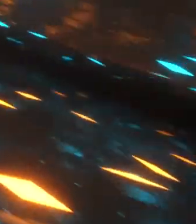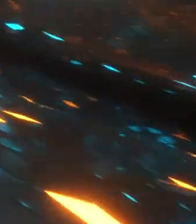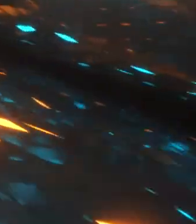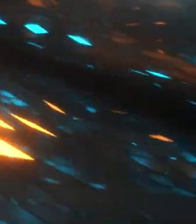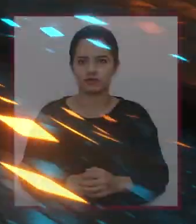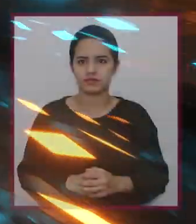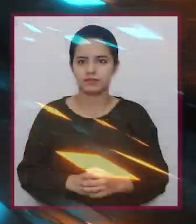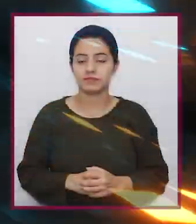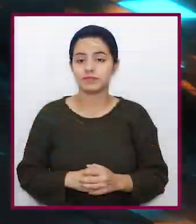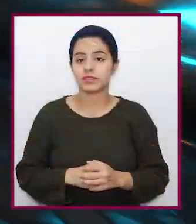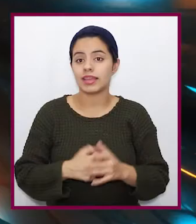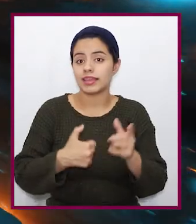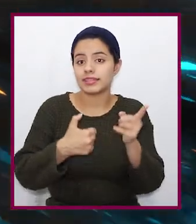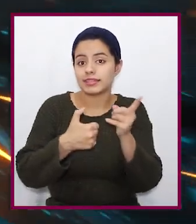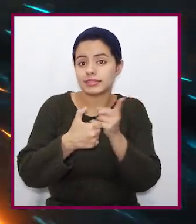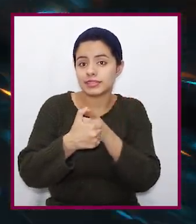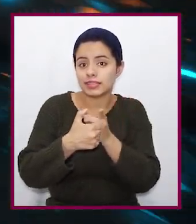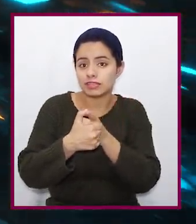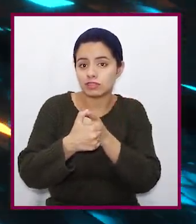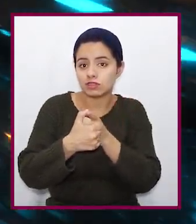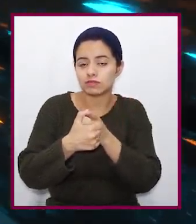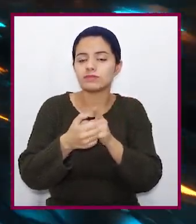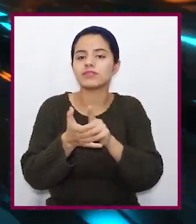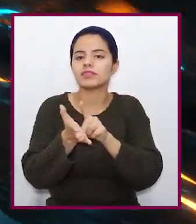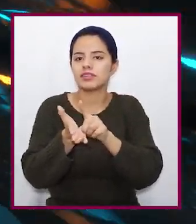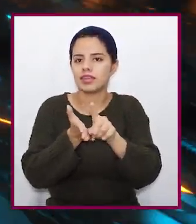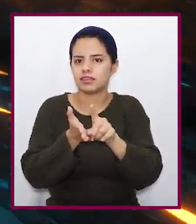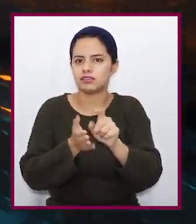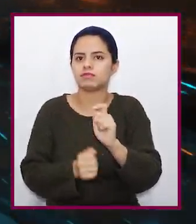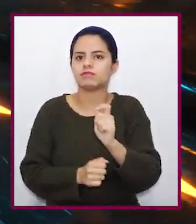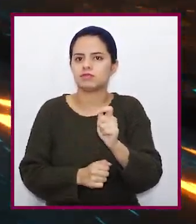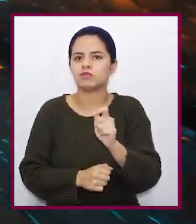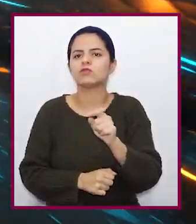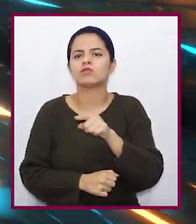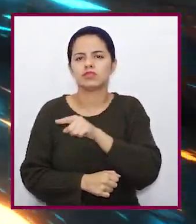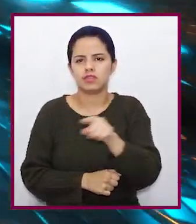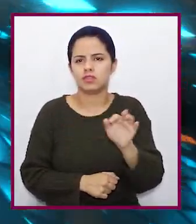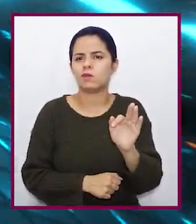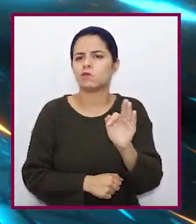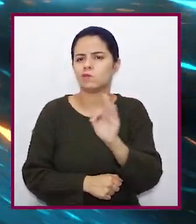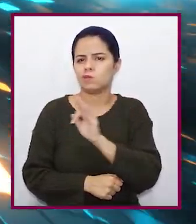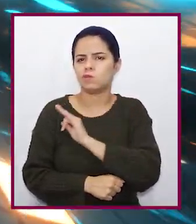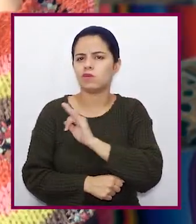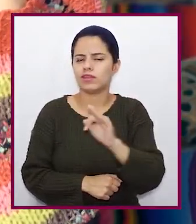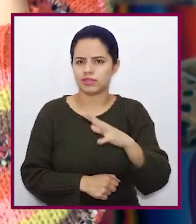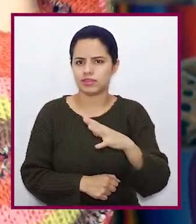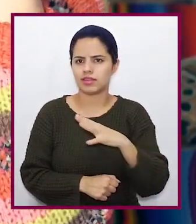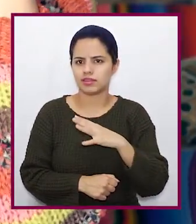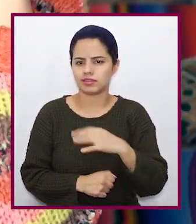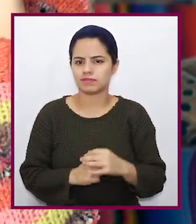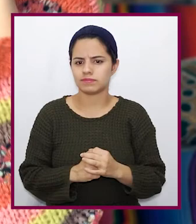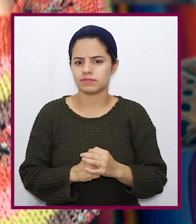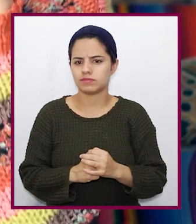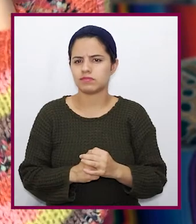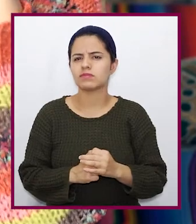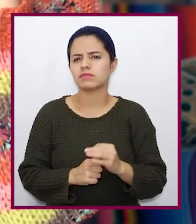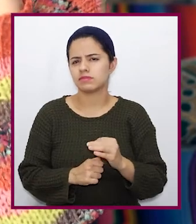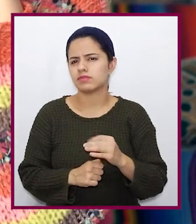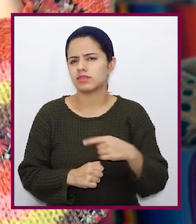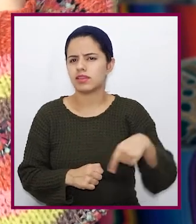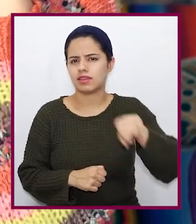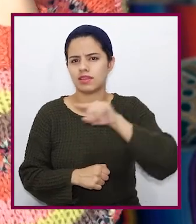El sexto derecho del que hablaremos es el de la portabilidad, gracias al cual es posible que